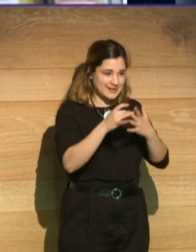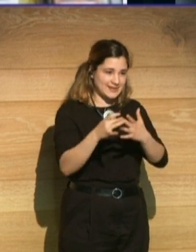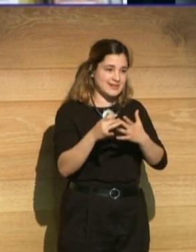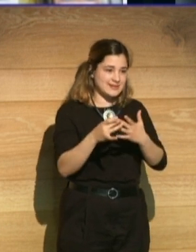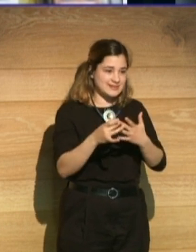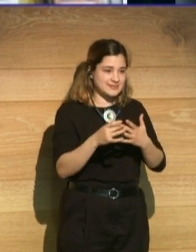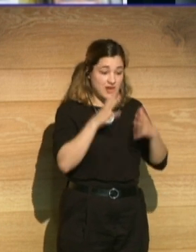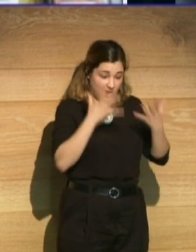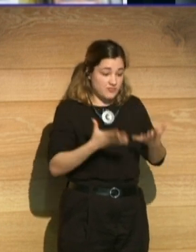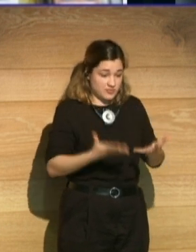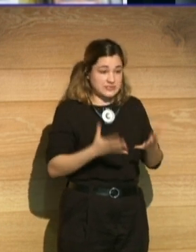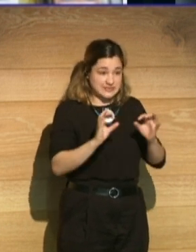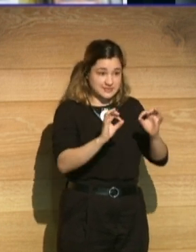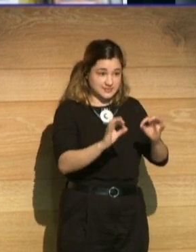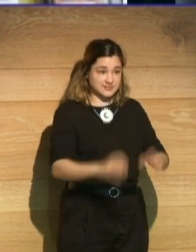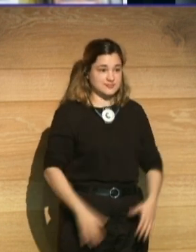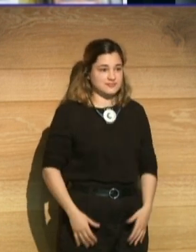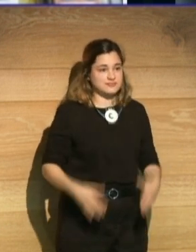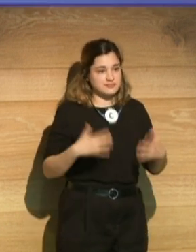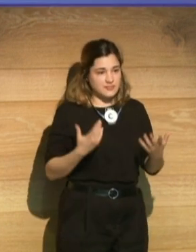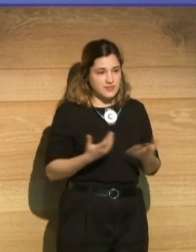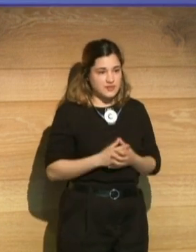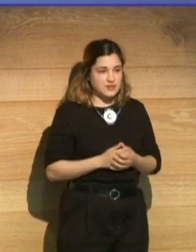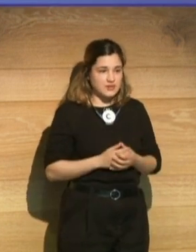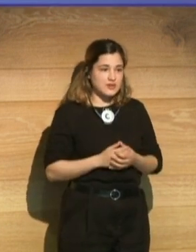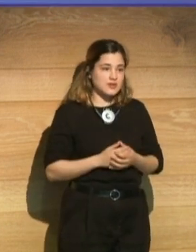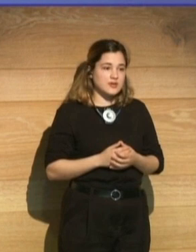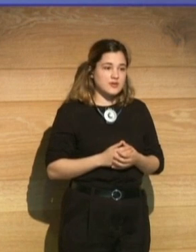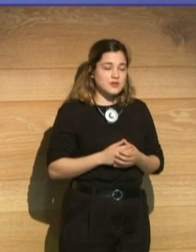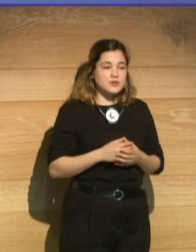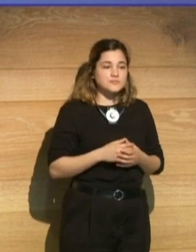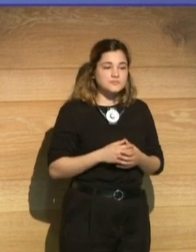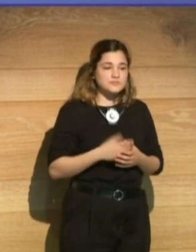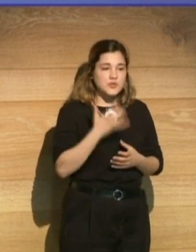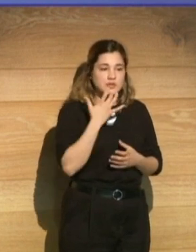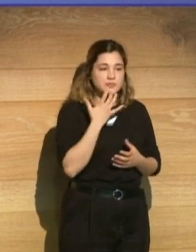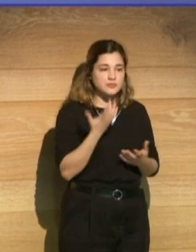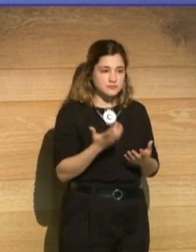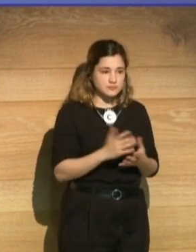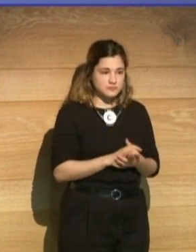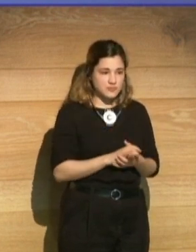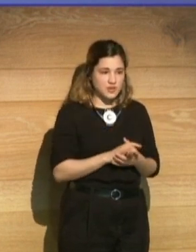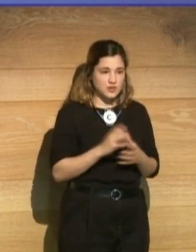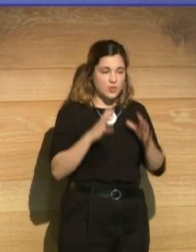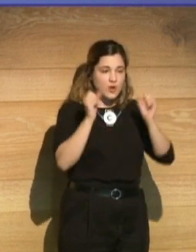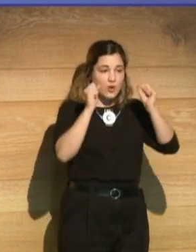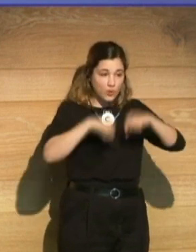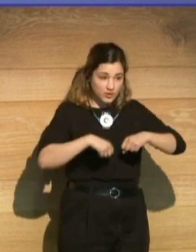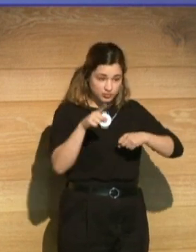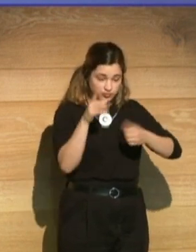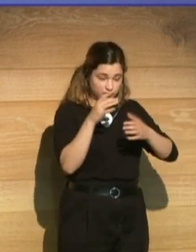aquí. Un hombre anticlerical que sin embargo fue capaz de, por ejemplo, por poner solo un caso, de llegar a un acuerdo, usted lo describe en el